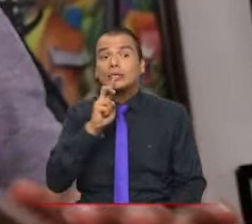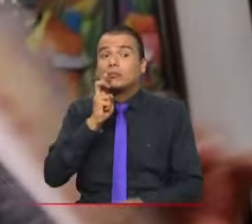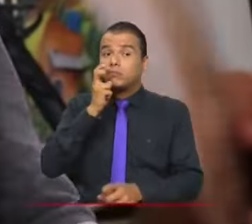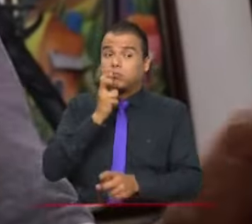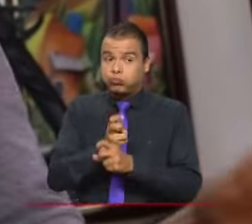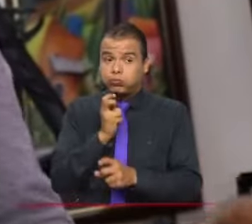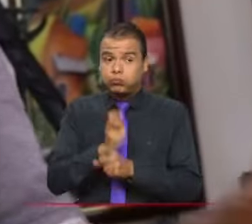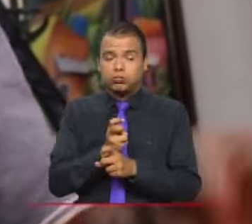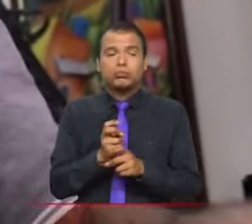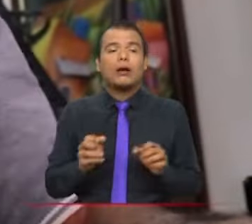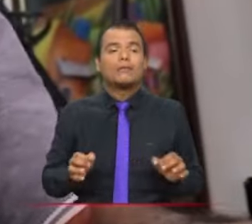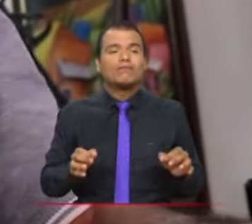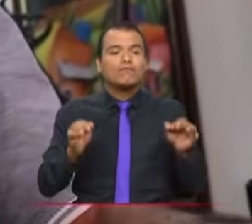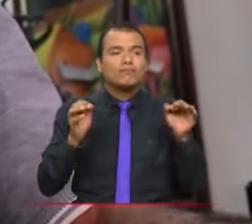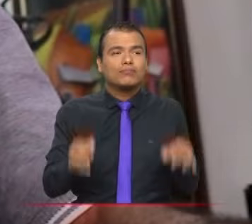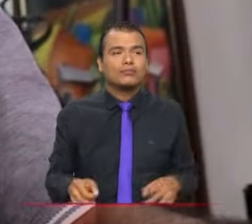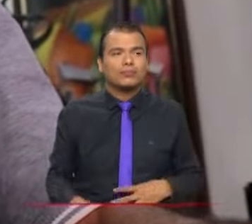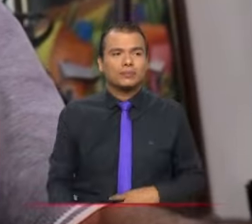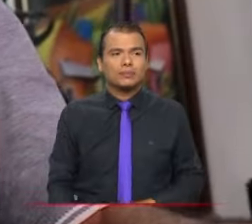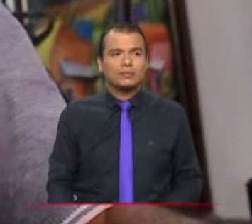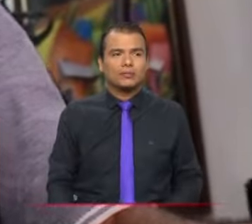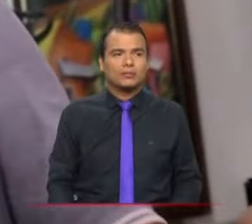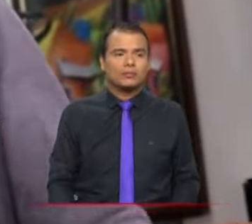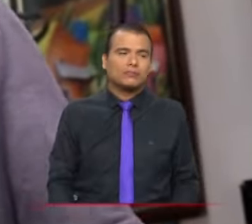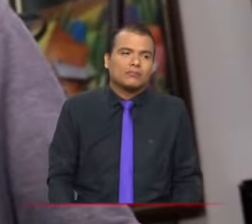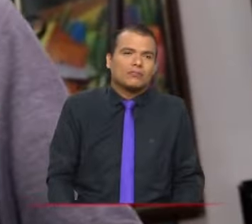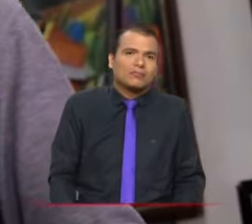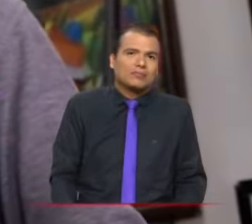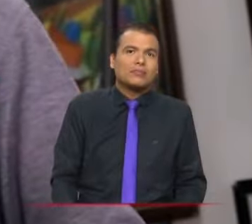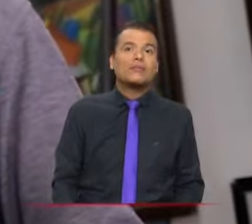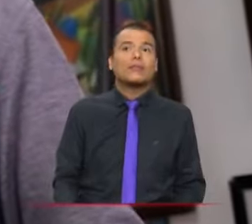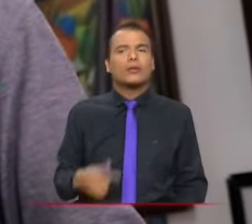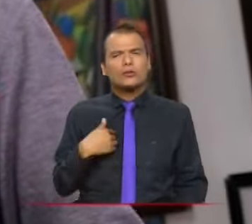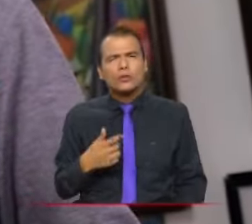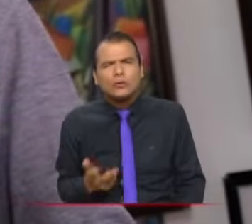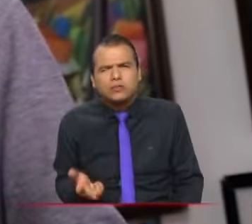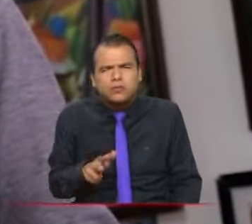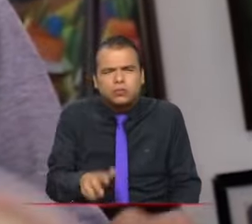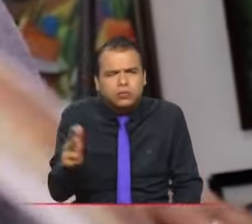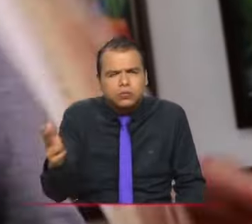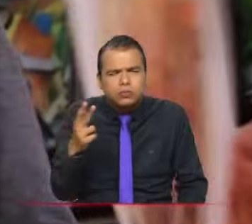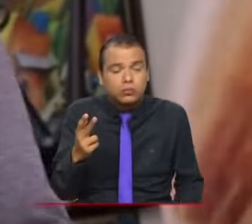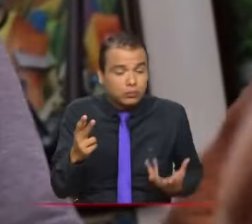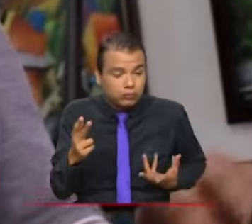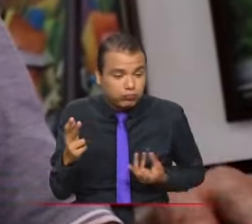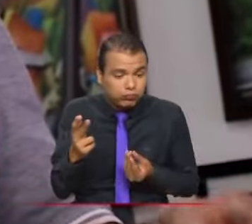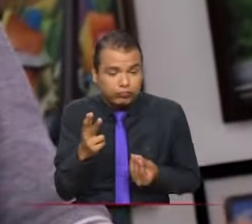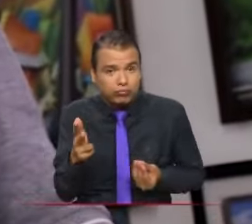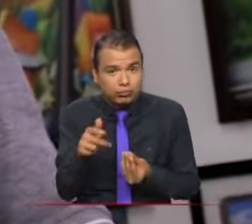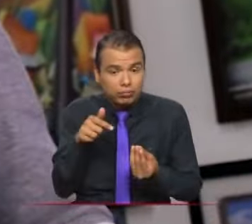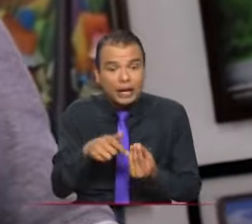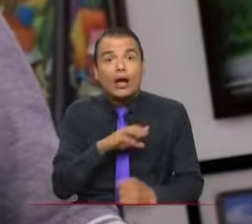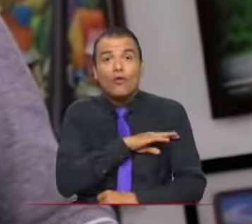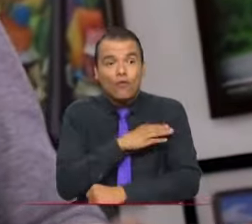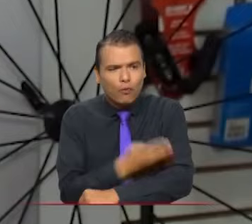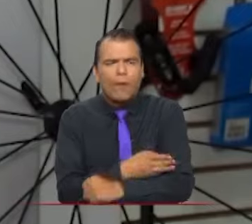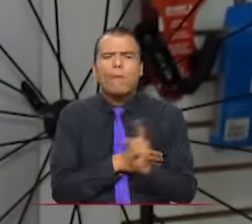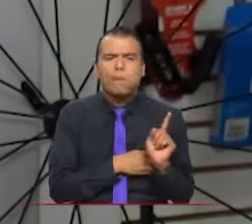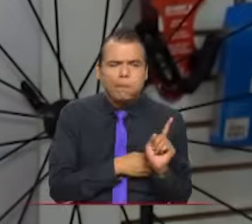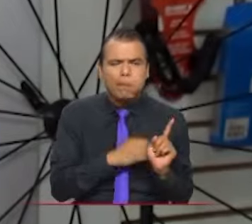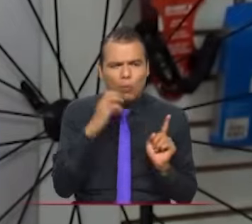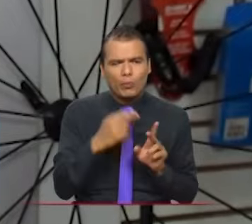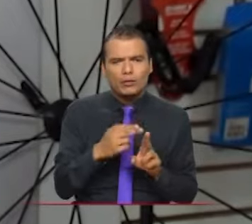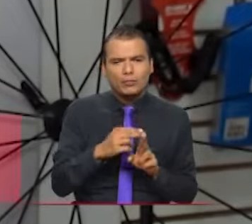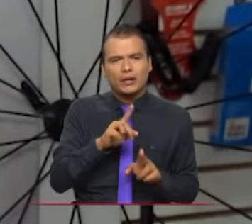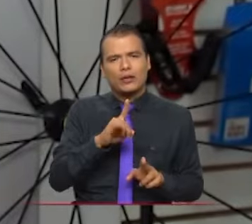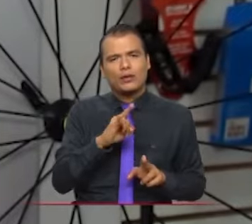difícil. Creo que habían unos que venían empujando muy fuerte, como en el caso de Lucho, el caso de